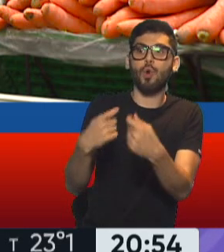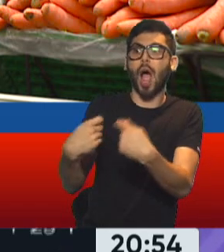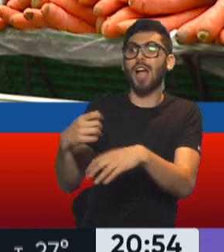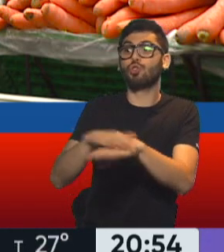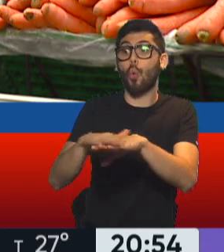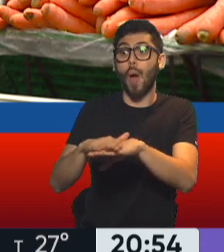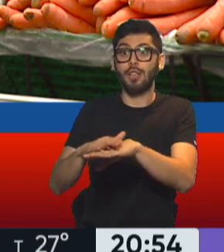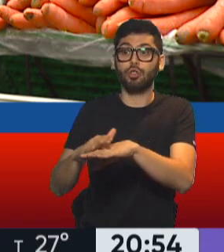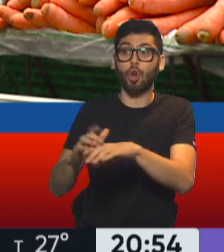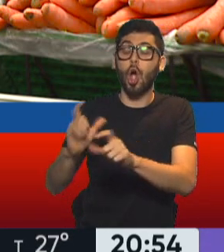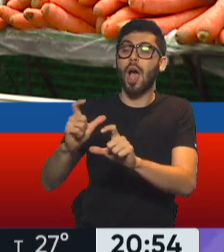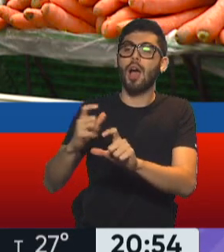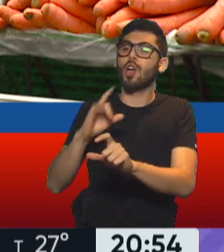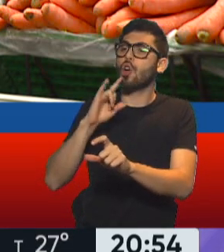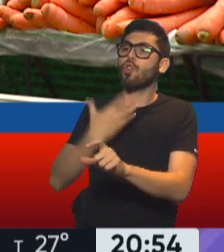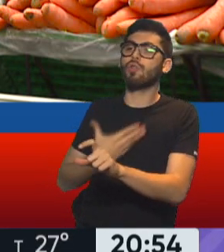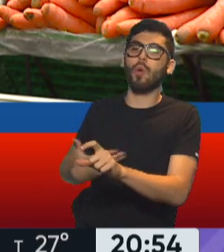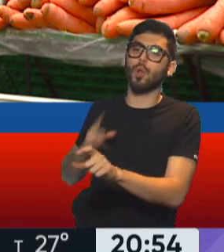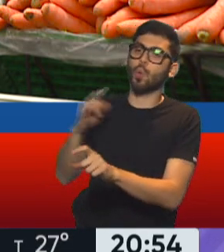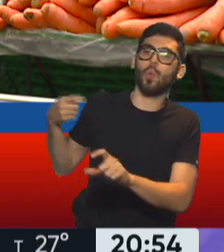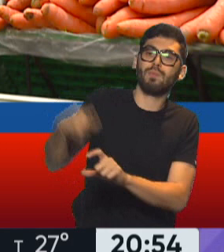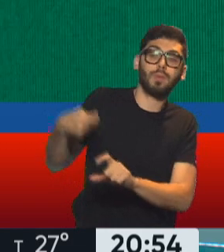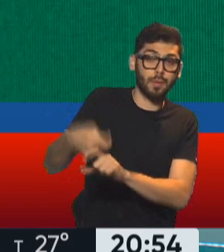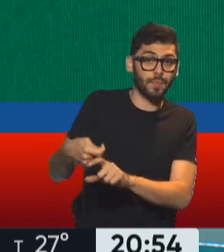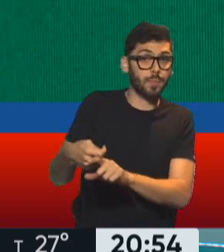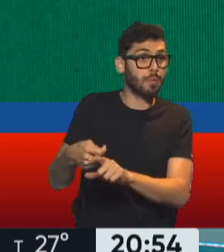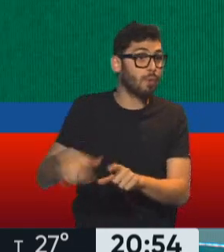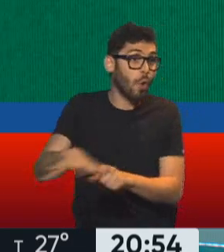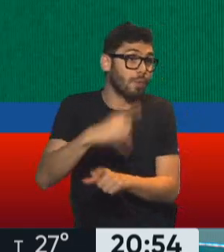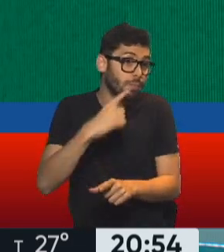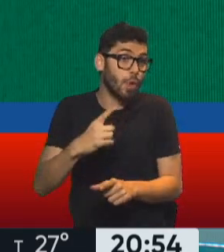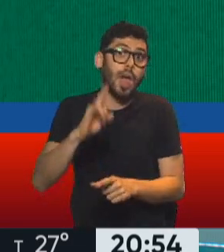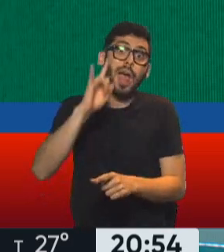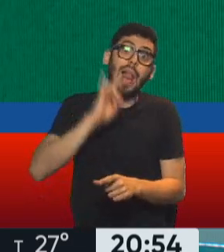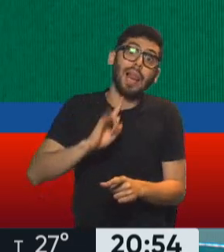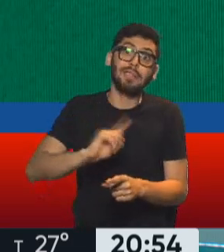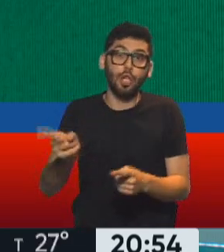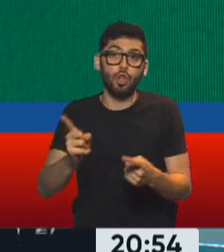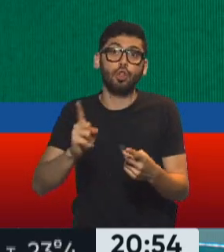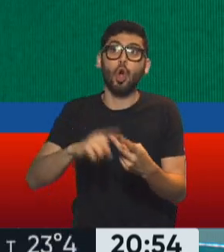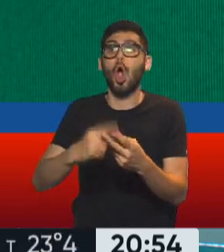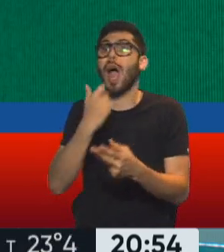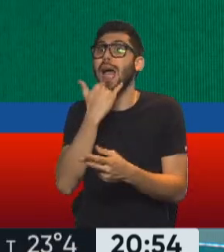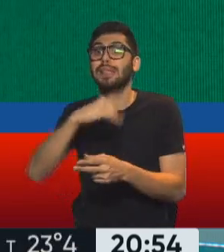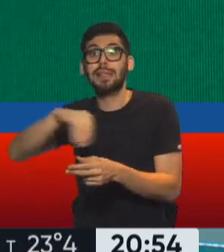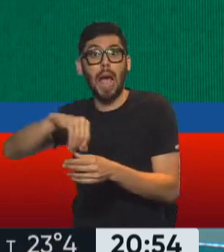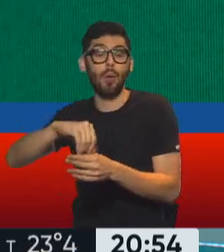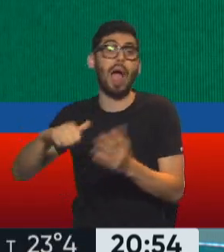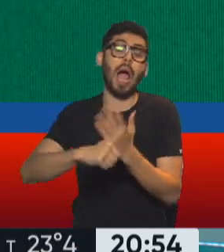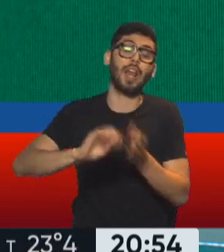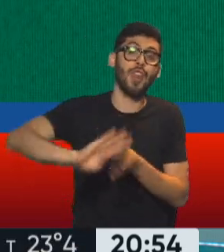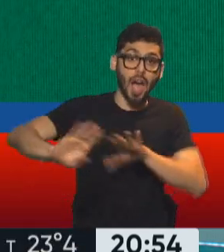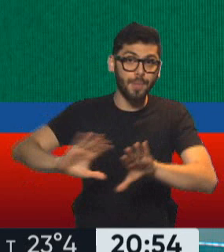pero y eso, en los hechos no funciona así, Roberto, eso, porque la gente deja de comer carne y deja de tomar leche y toma té, compra yerba. Se está viendo una